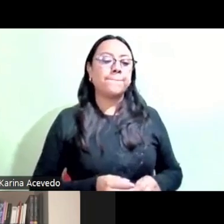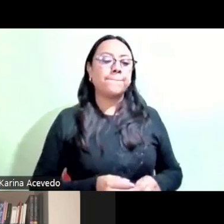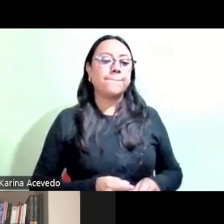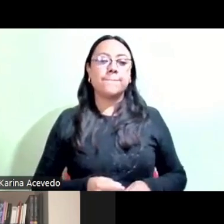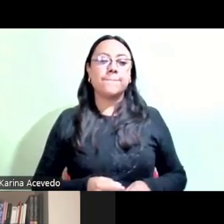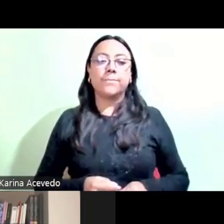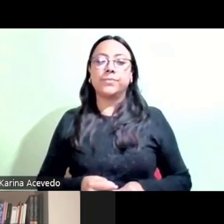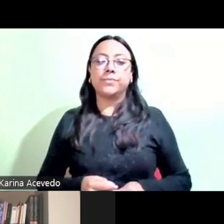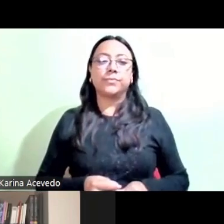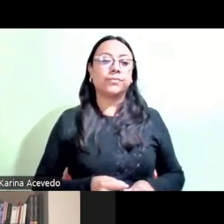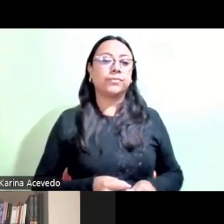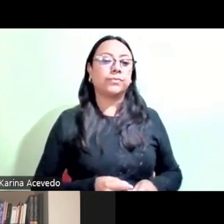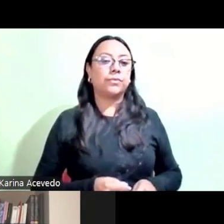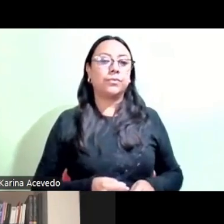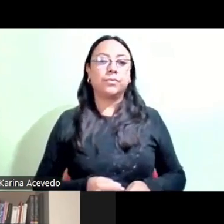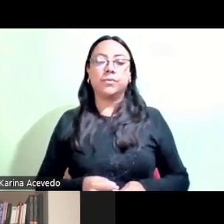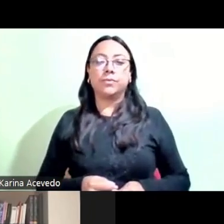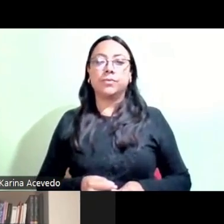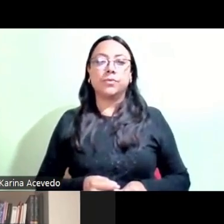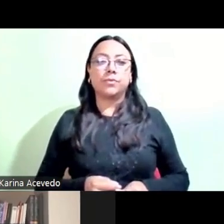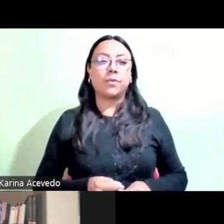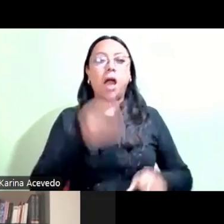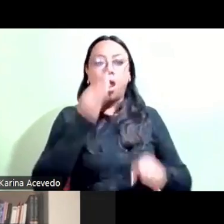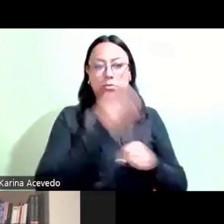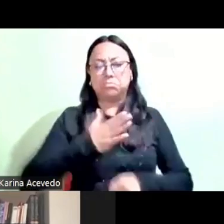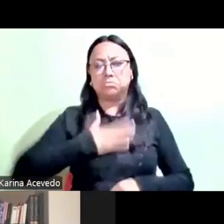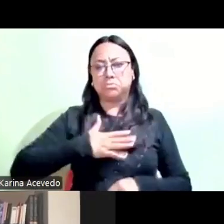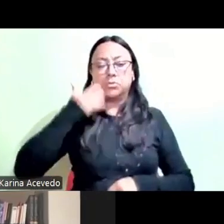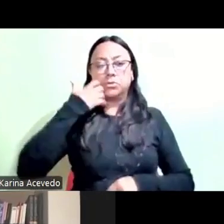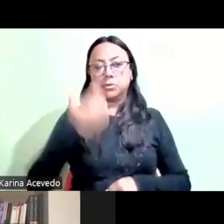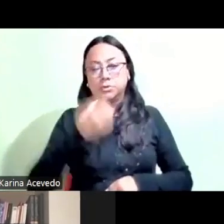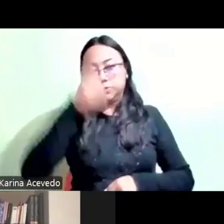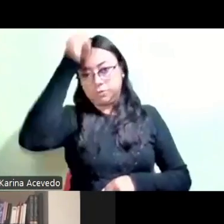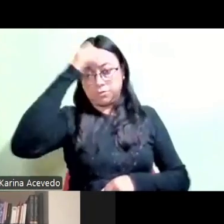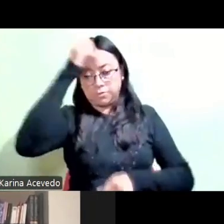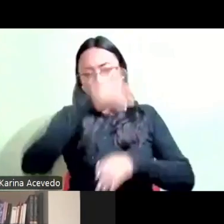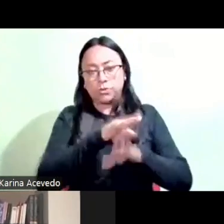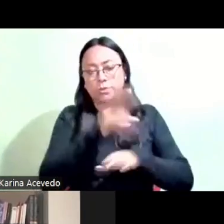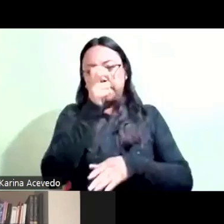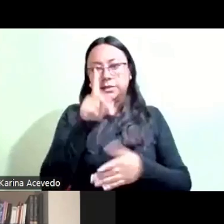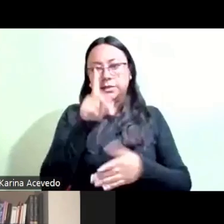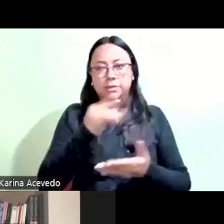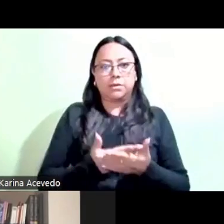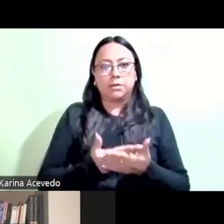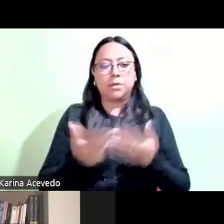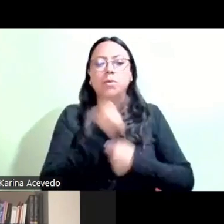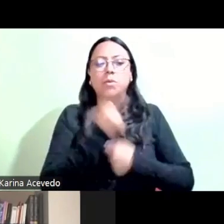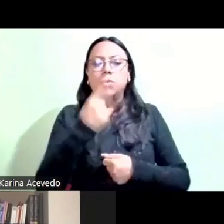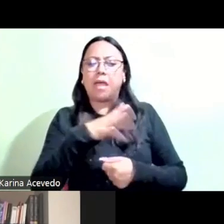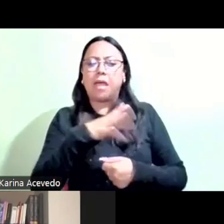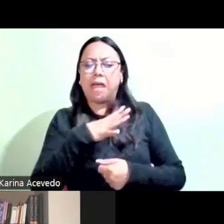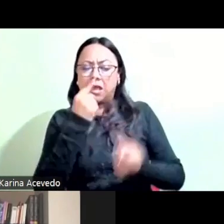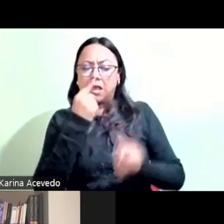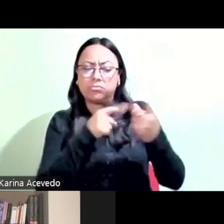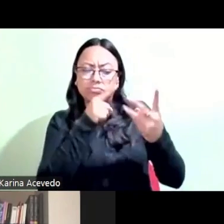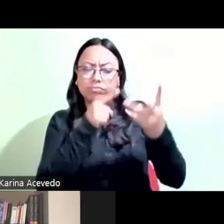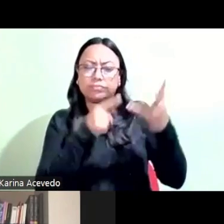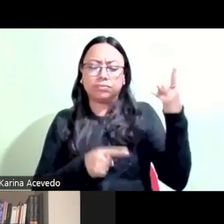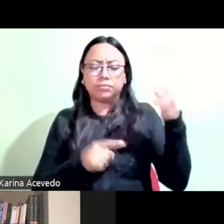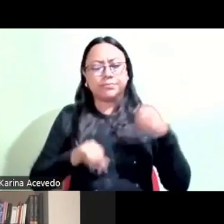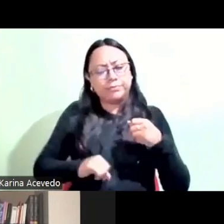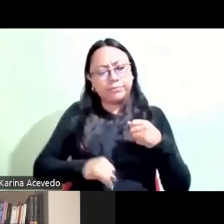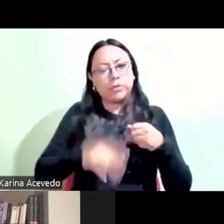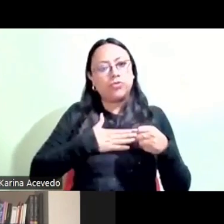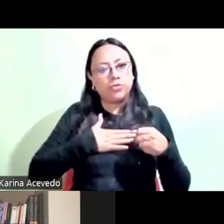a este dictamen porque me llama la atención algunas cosas que quisiera precisar. Primero